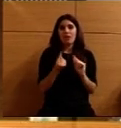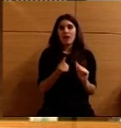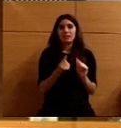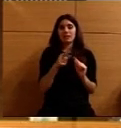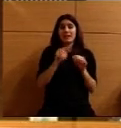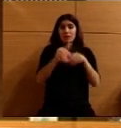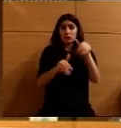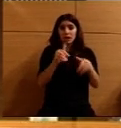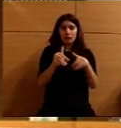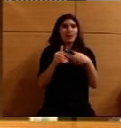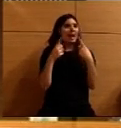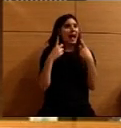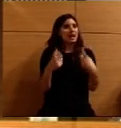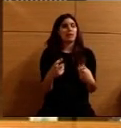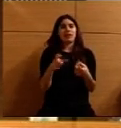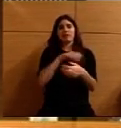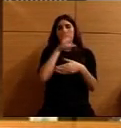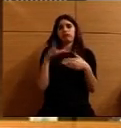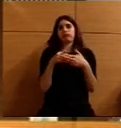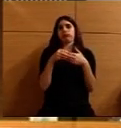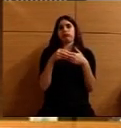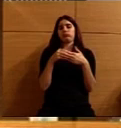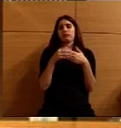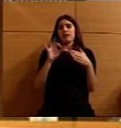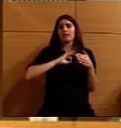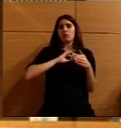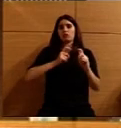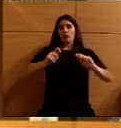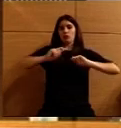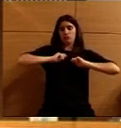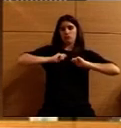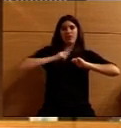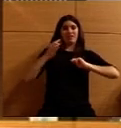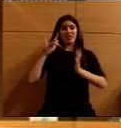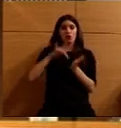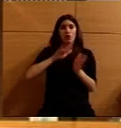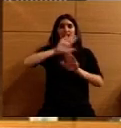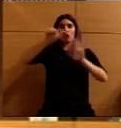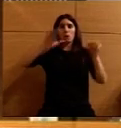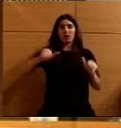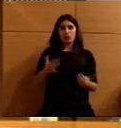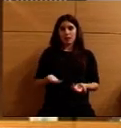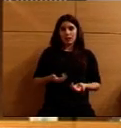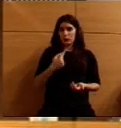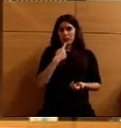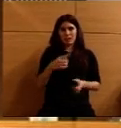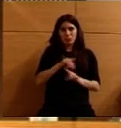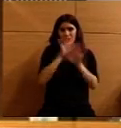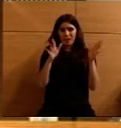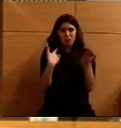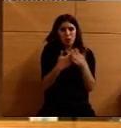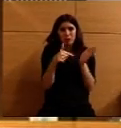caso, votación, deberá estar puesta a disposición de los diputados en el momento de la convocatoria.